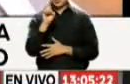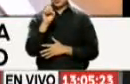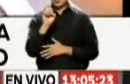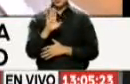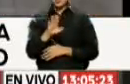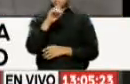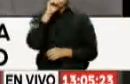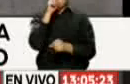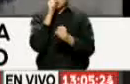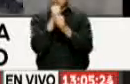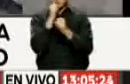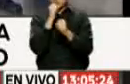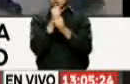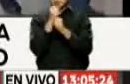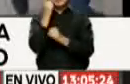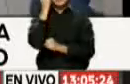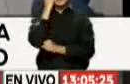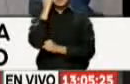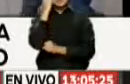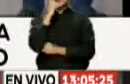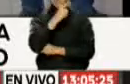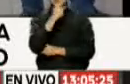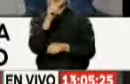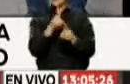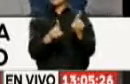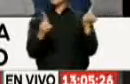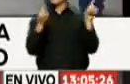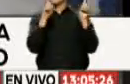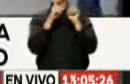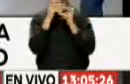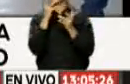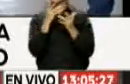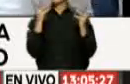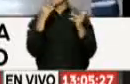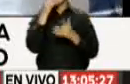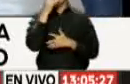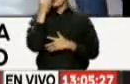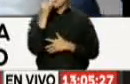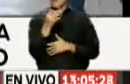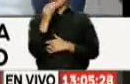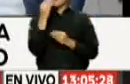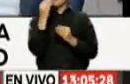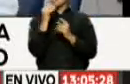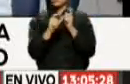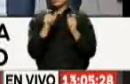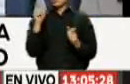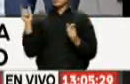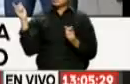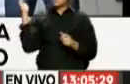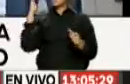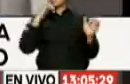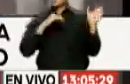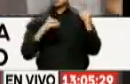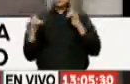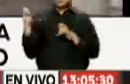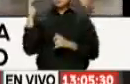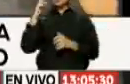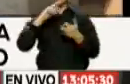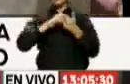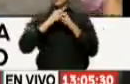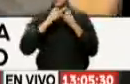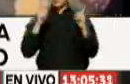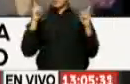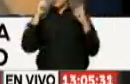de Trabajadores, cree que detrás de estas cifras existe una realidad migratoria que, según su criterio, estaría afectando